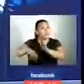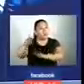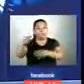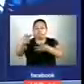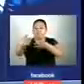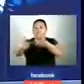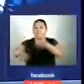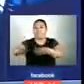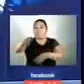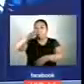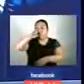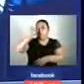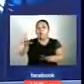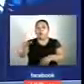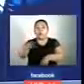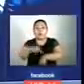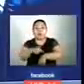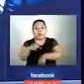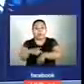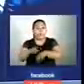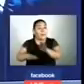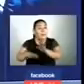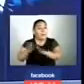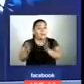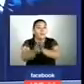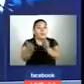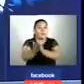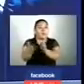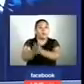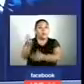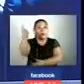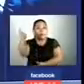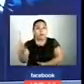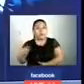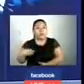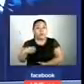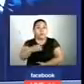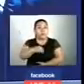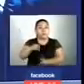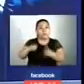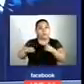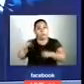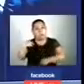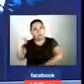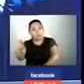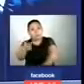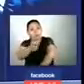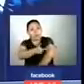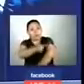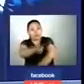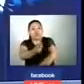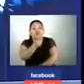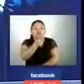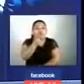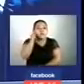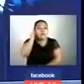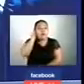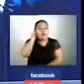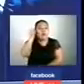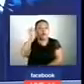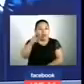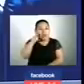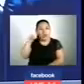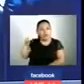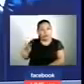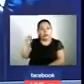medidas restrictivas en momentos donde salpica la polémica por un médico que simuló vacunar a un adulto mayor. Nos vamos